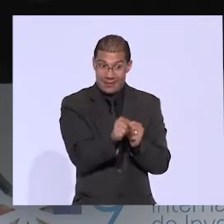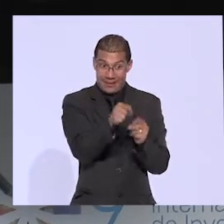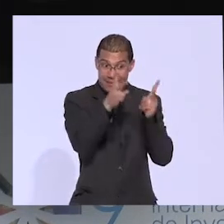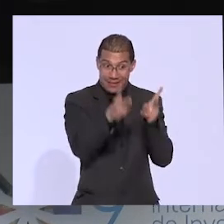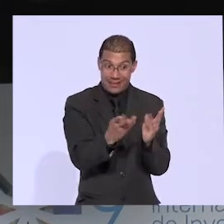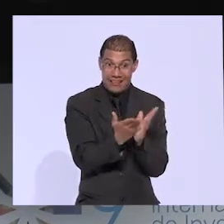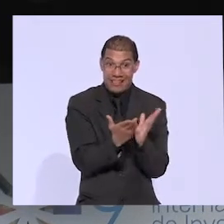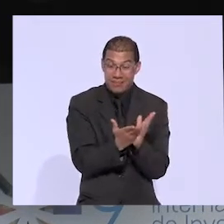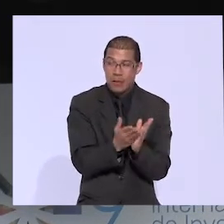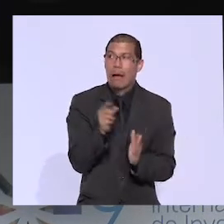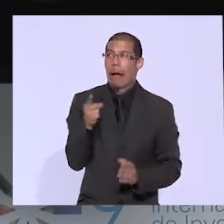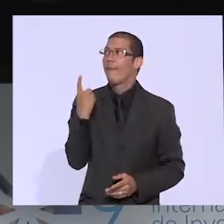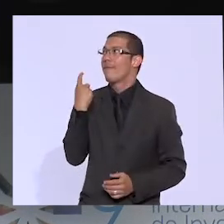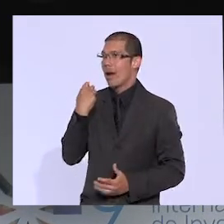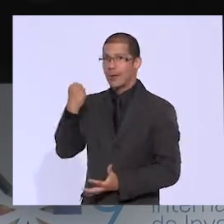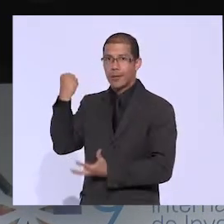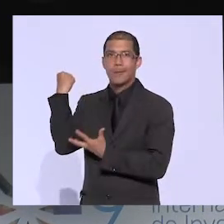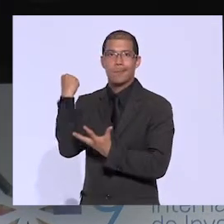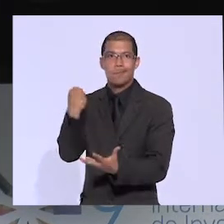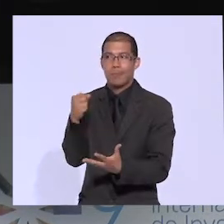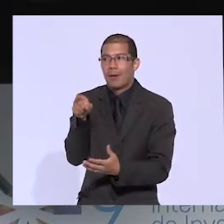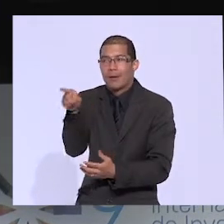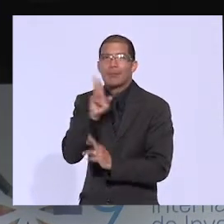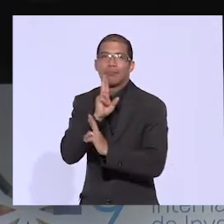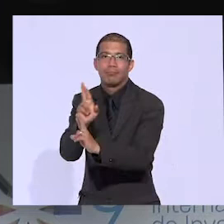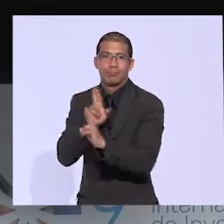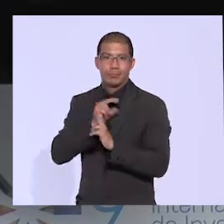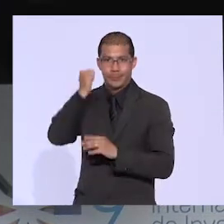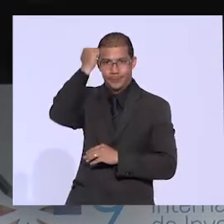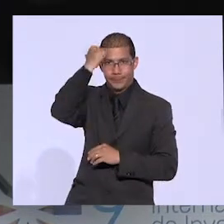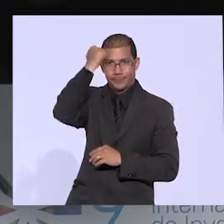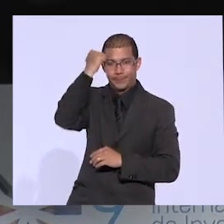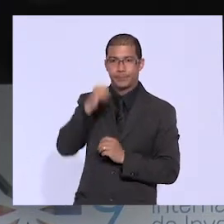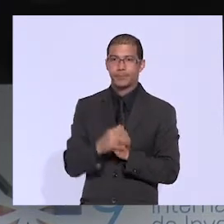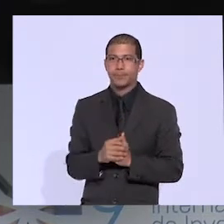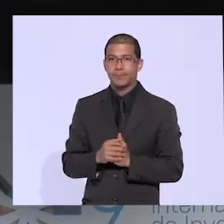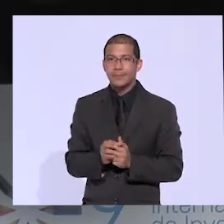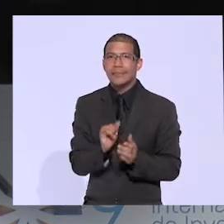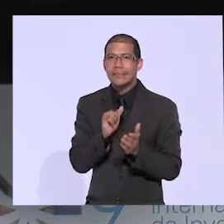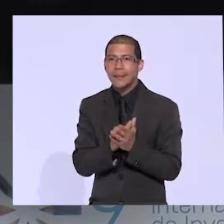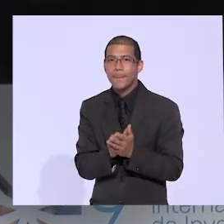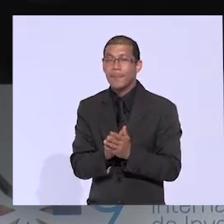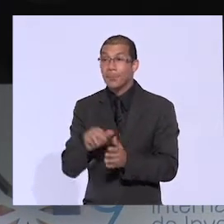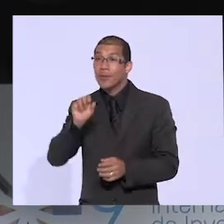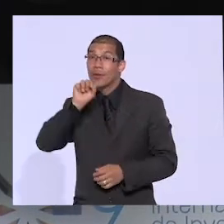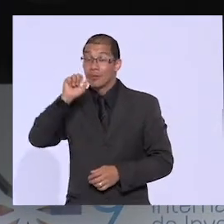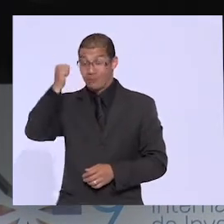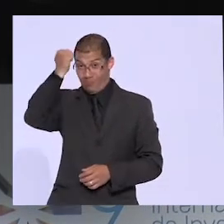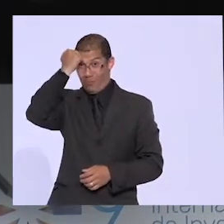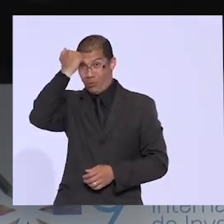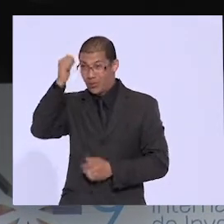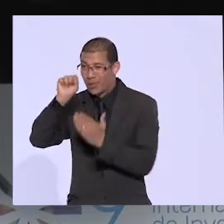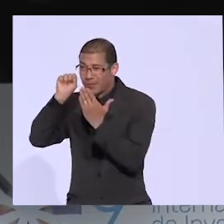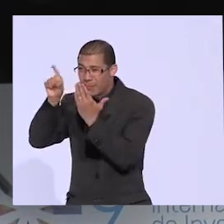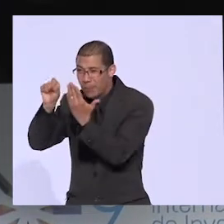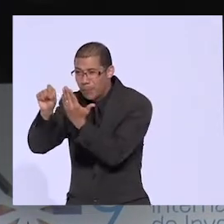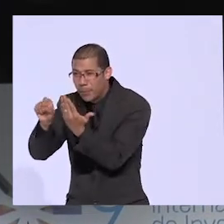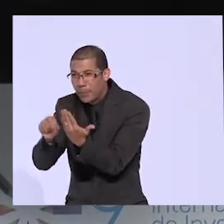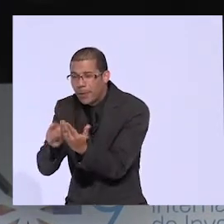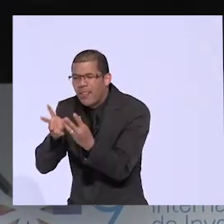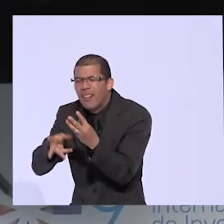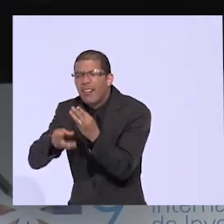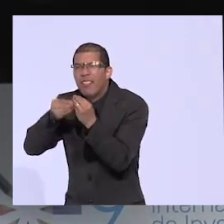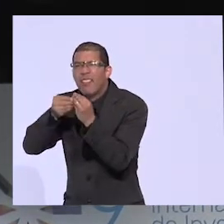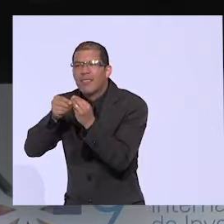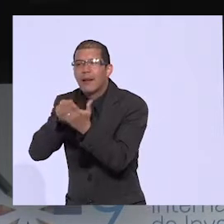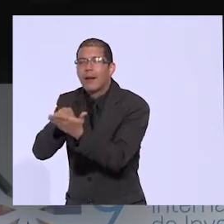faltan recursos materiales. Es decir, lo que hemos hecho ha sido asignar a cada alumno las respuestas de los profesores de manera agregada,